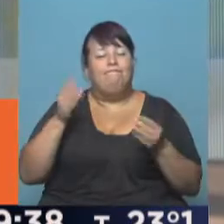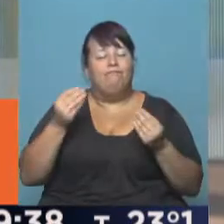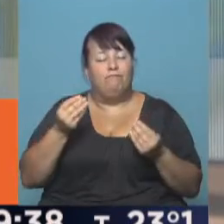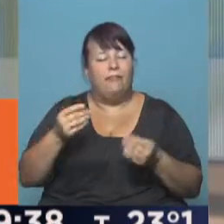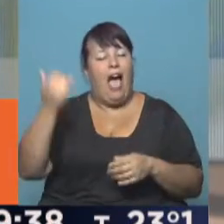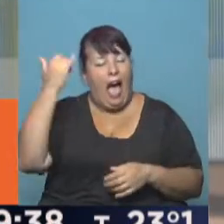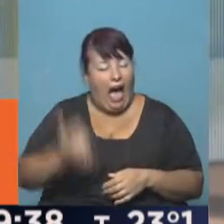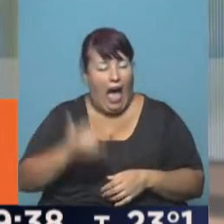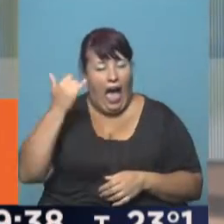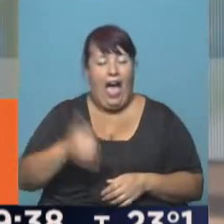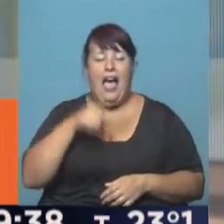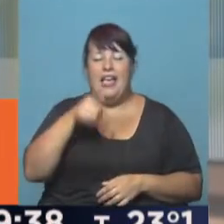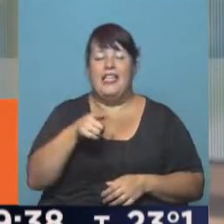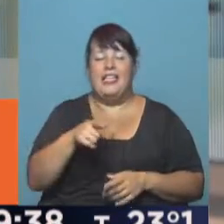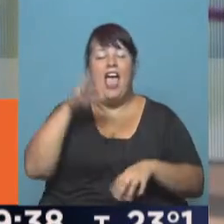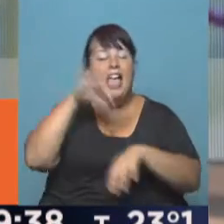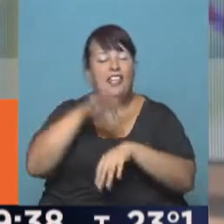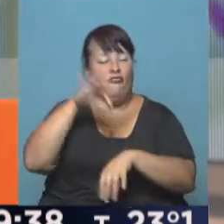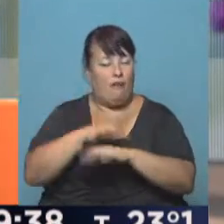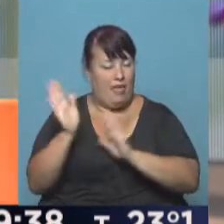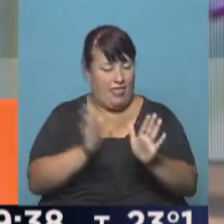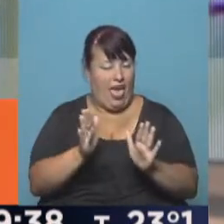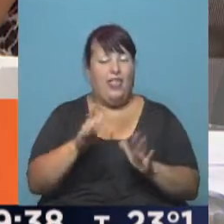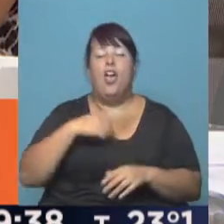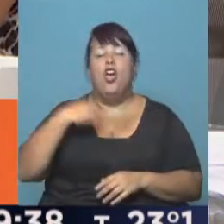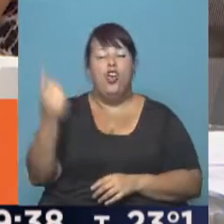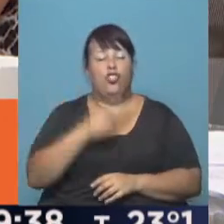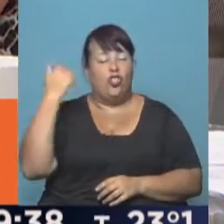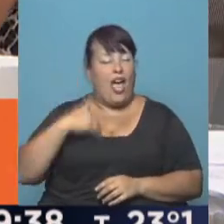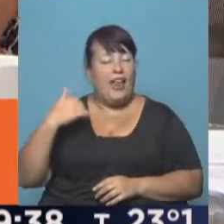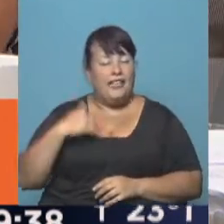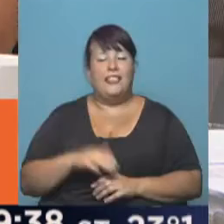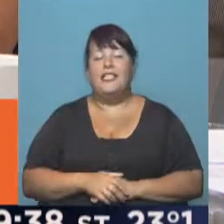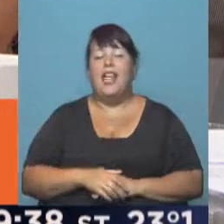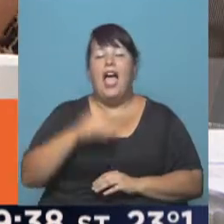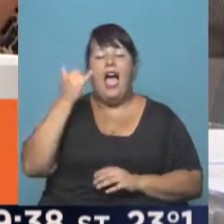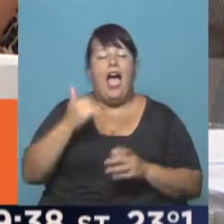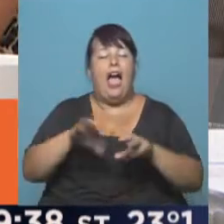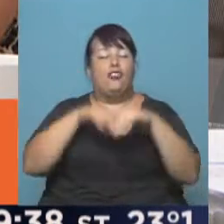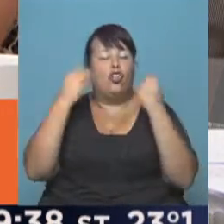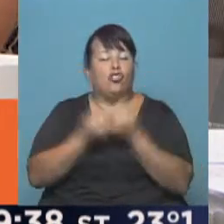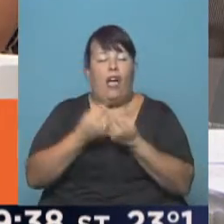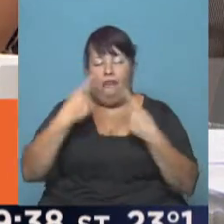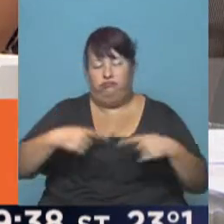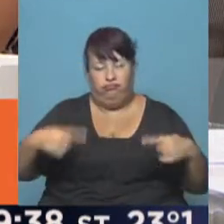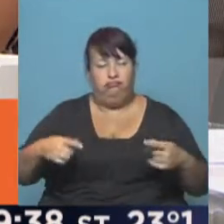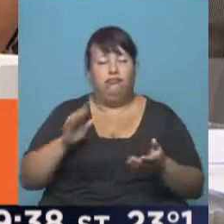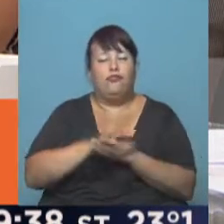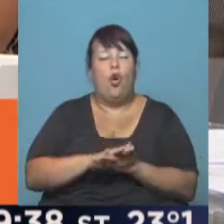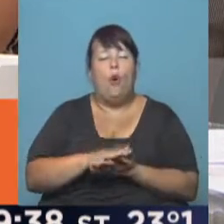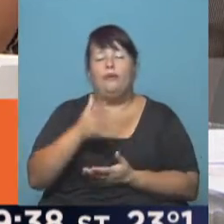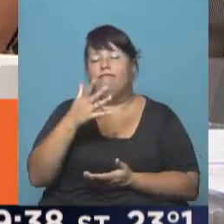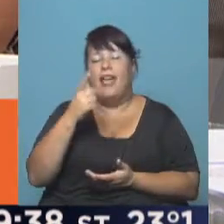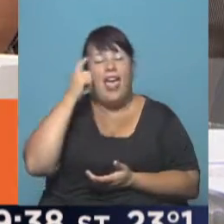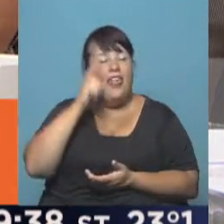que existe esta patología. Nosotros en la Argentina tenemos un número de casos de alrededor